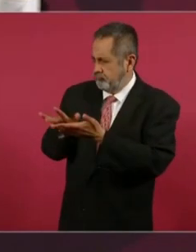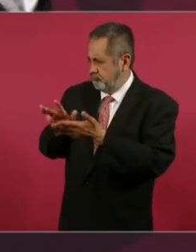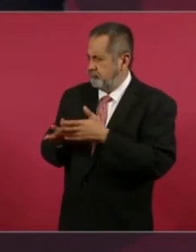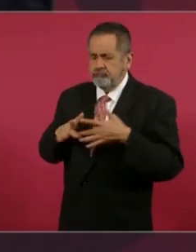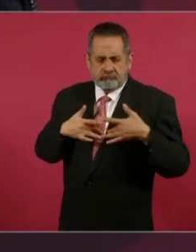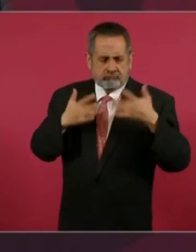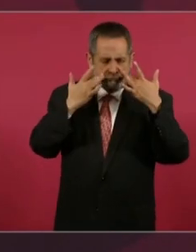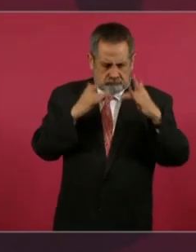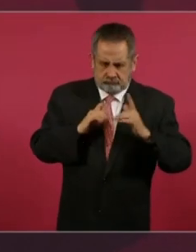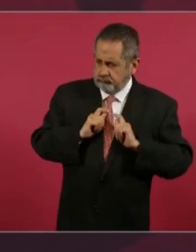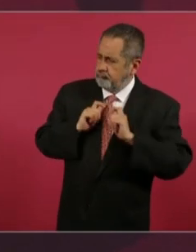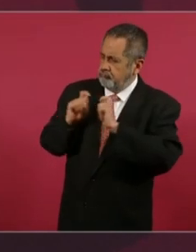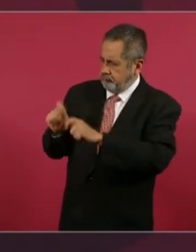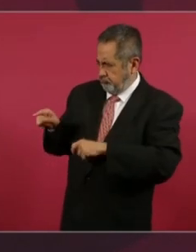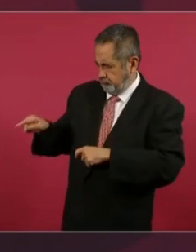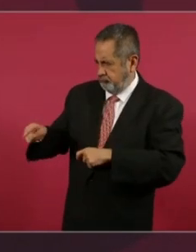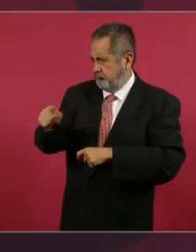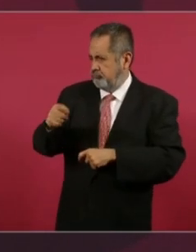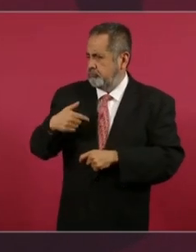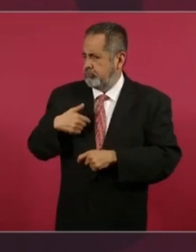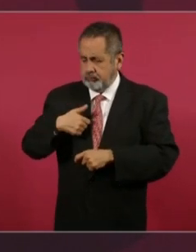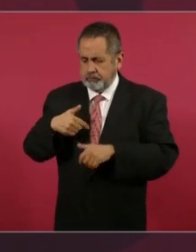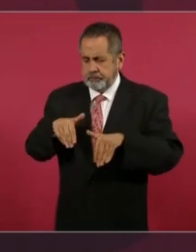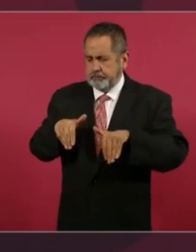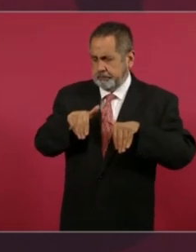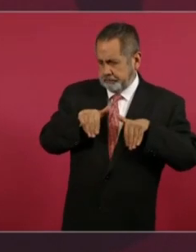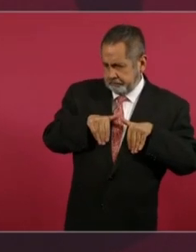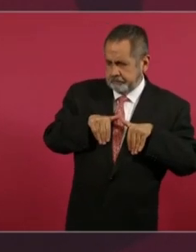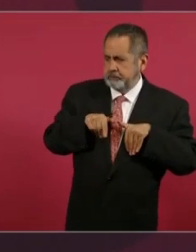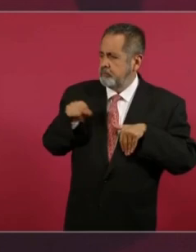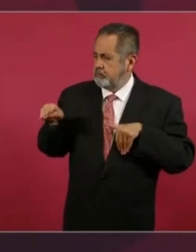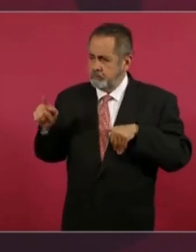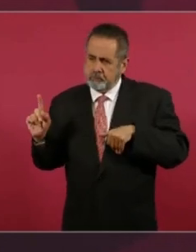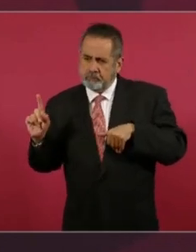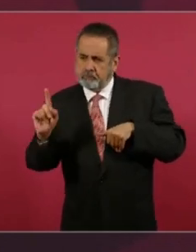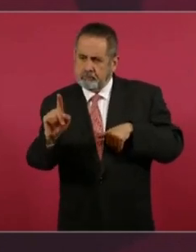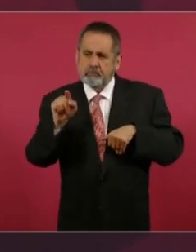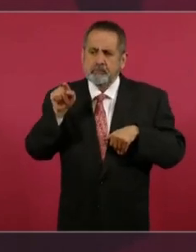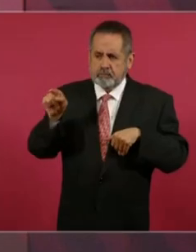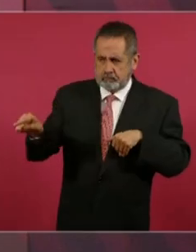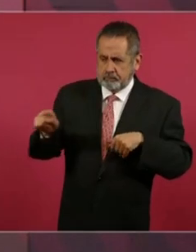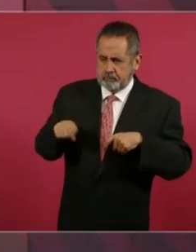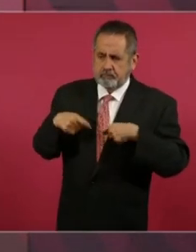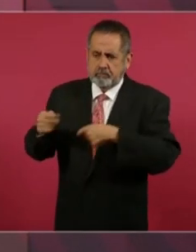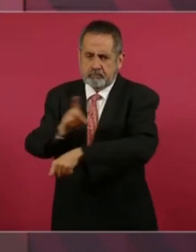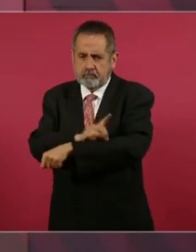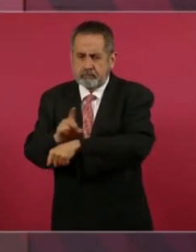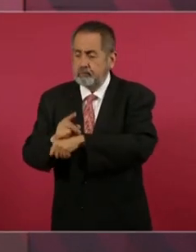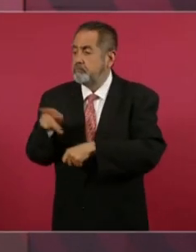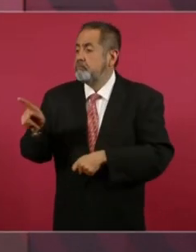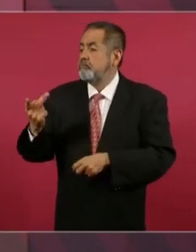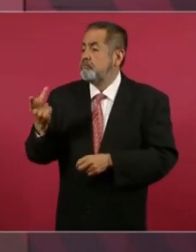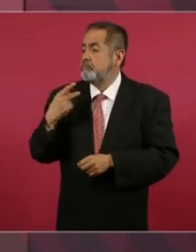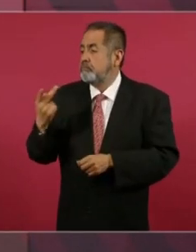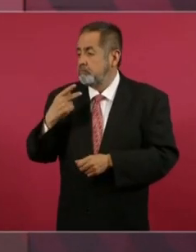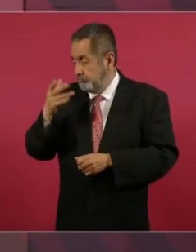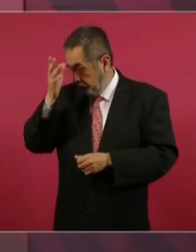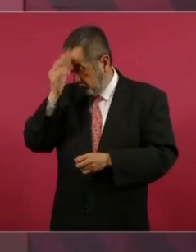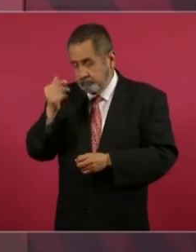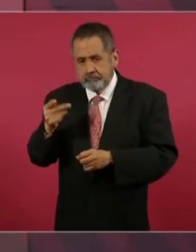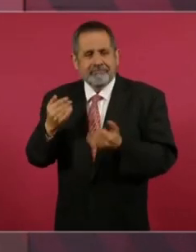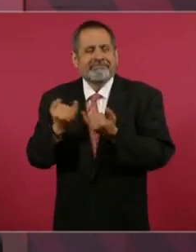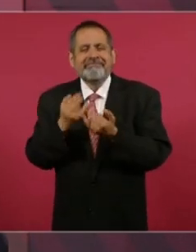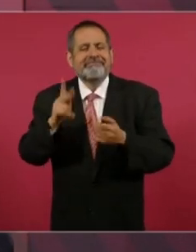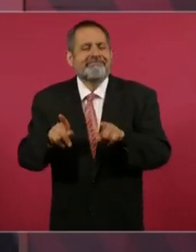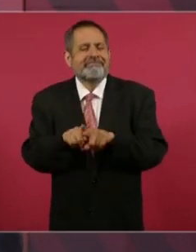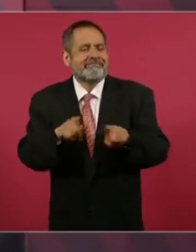apoyo para que tú seas, yo declino, pero tenemos que ponernos de acuerdo, así como ayer,